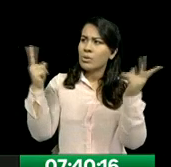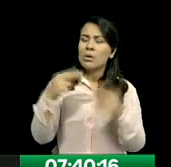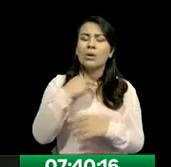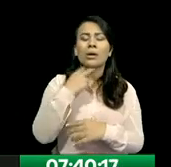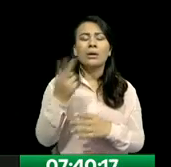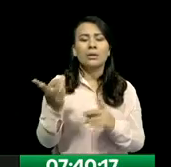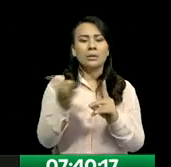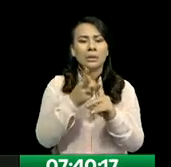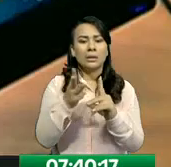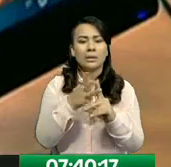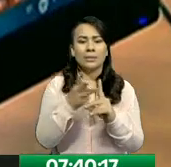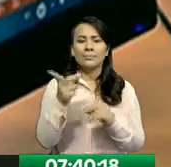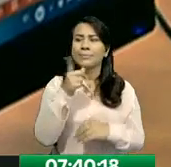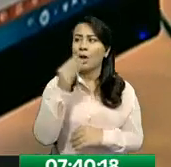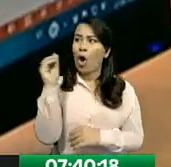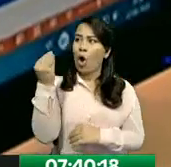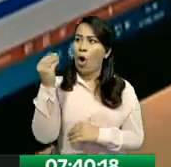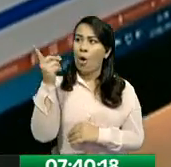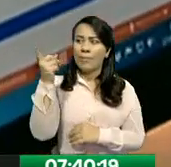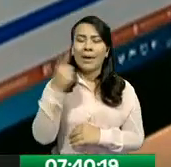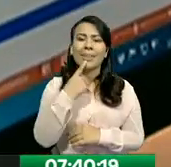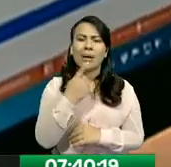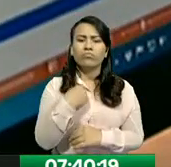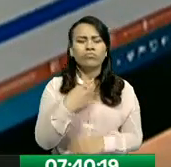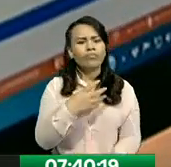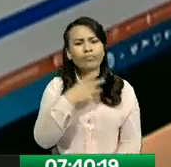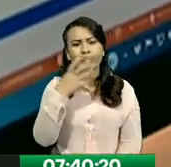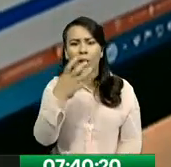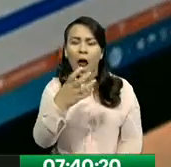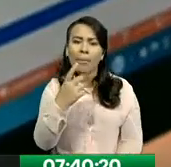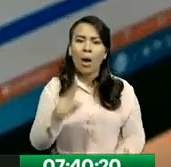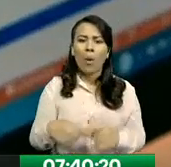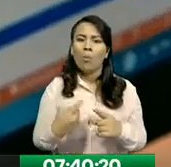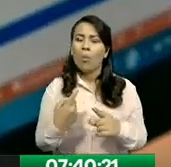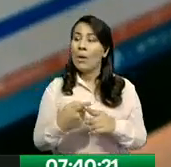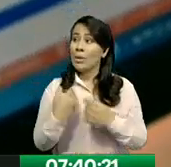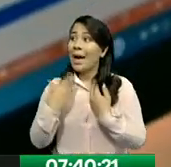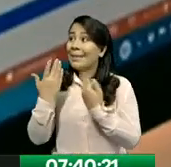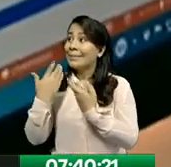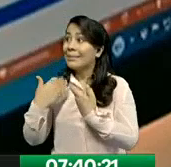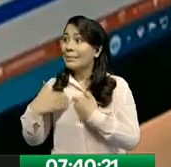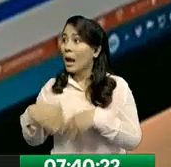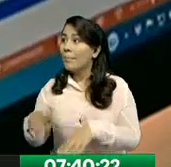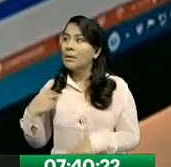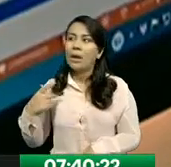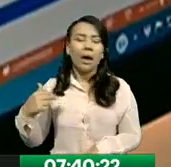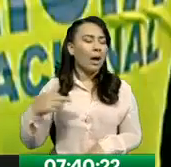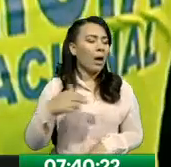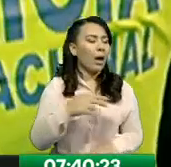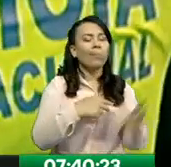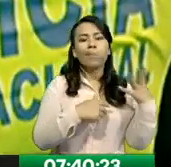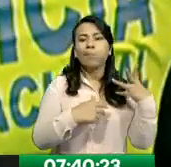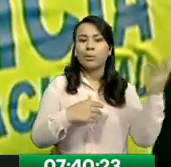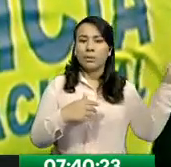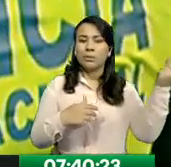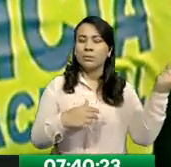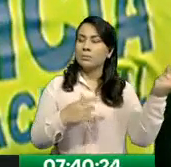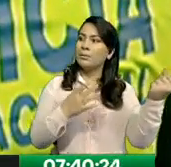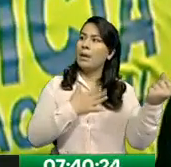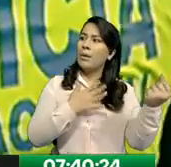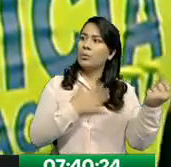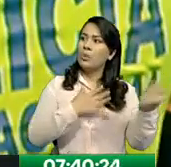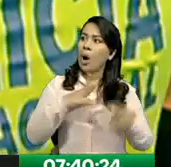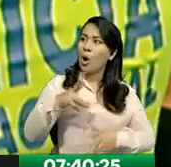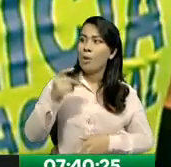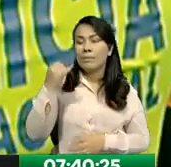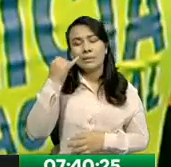redes sociales, donde una joven expresaba su malestar minutos después de haber sido atracada. De ahí que se le sustrajeron